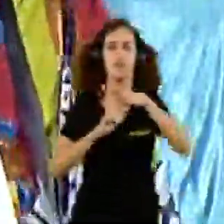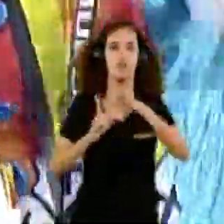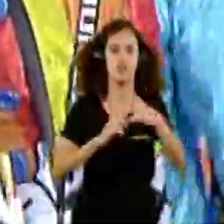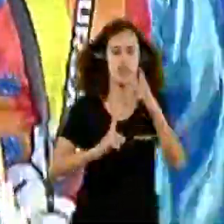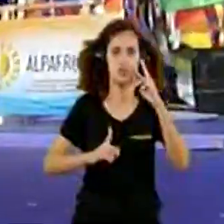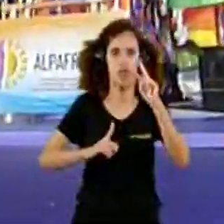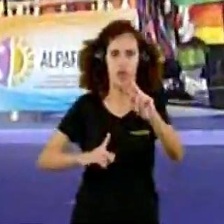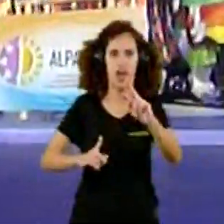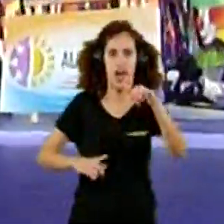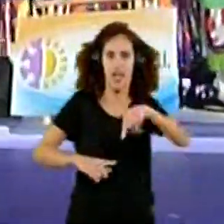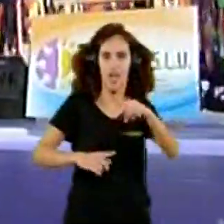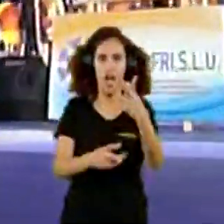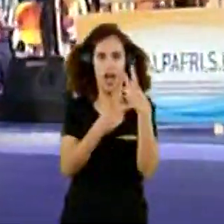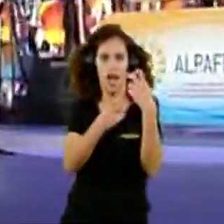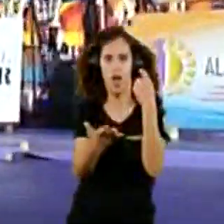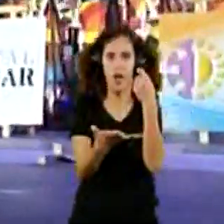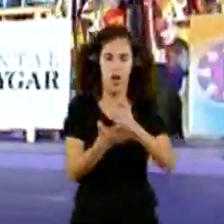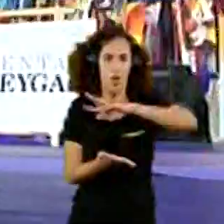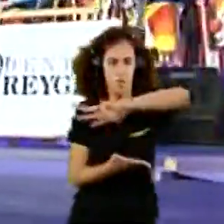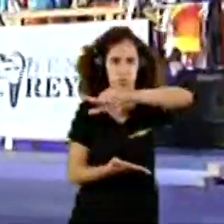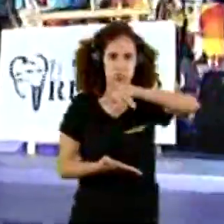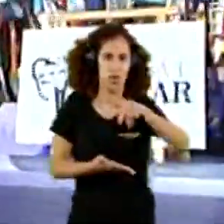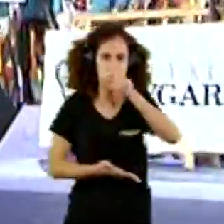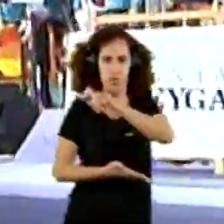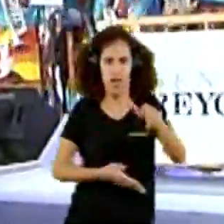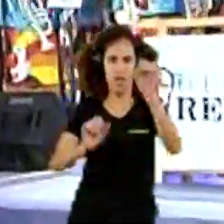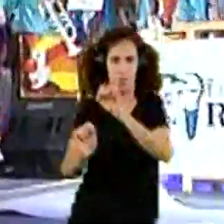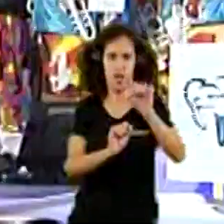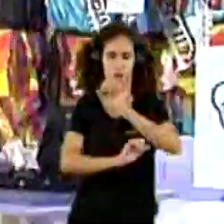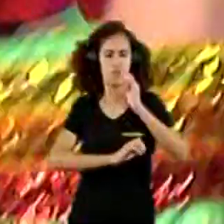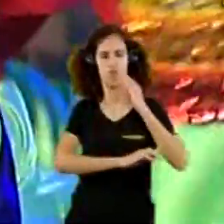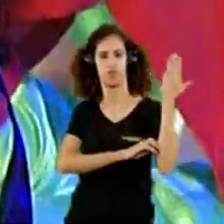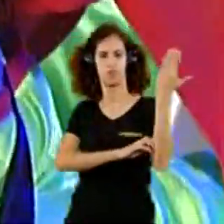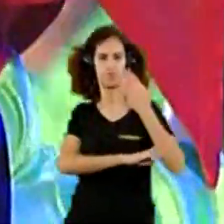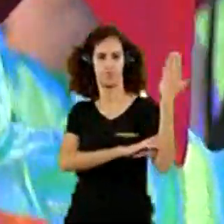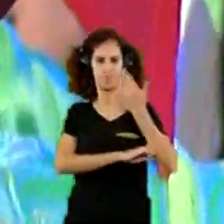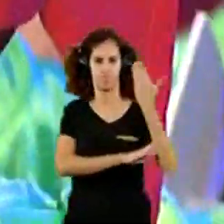En paraísos fiscales, esta gente no defiende, pero clavando